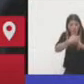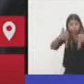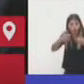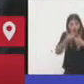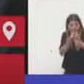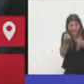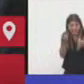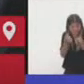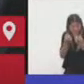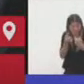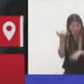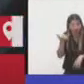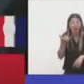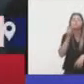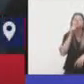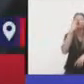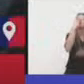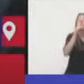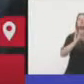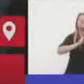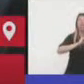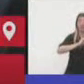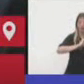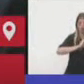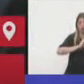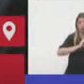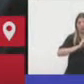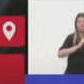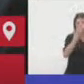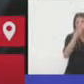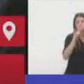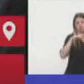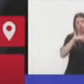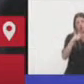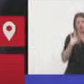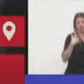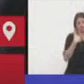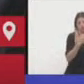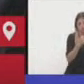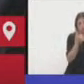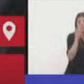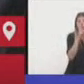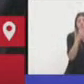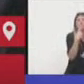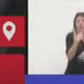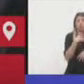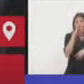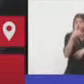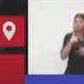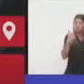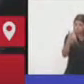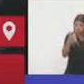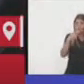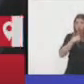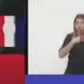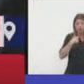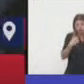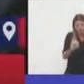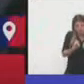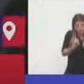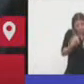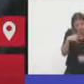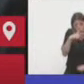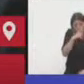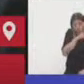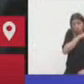de la pantalla es el senador José Mayans, un hombre del ladrifeudalismo, digamos, de Gildo Infrán en Formosa,